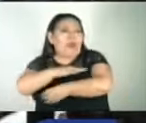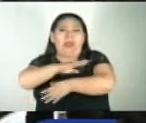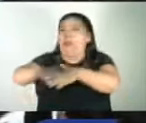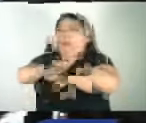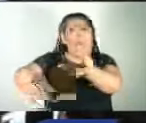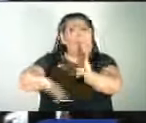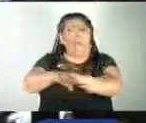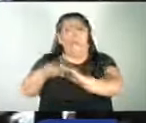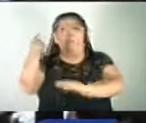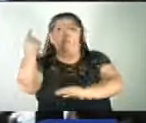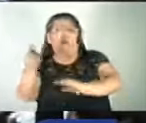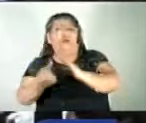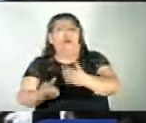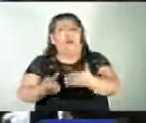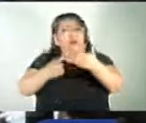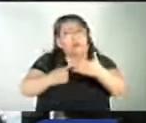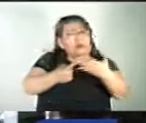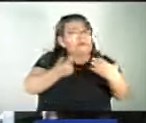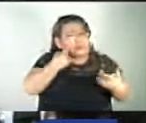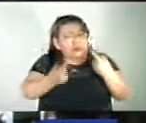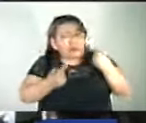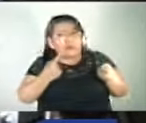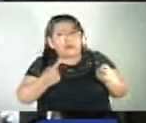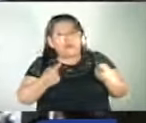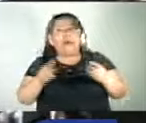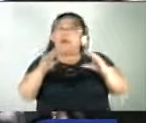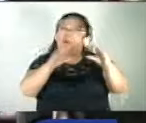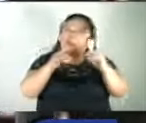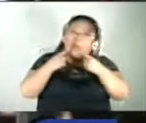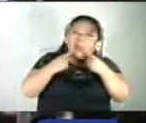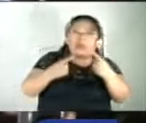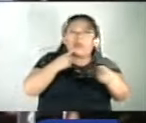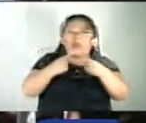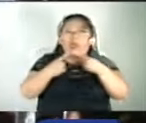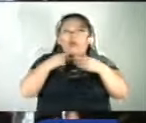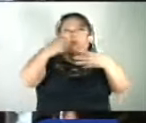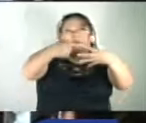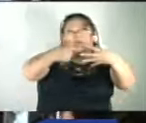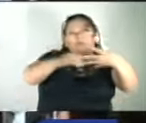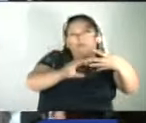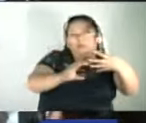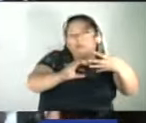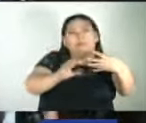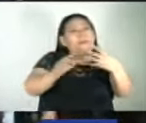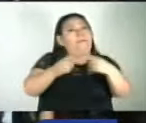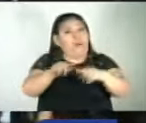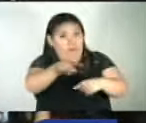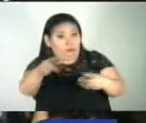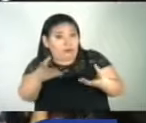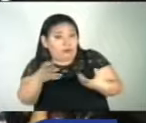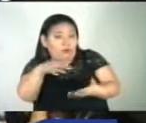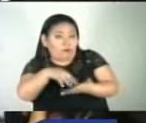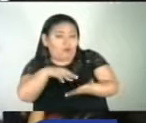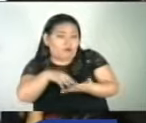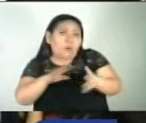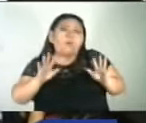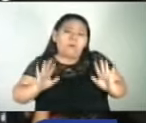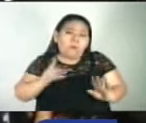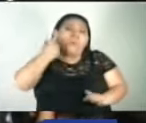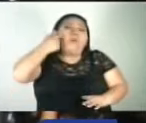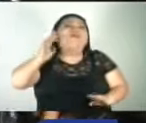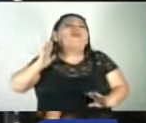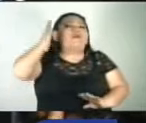los voceros que tiene la oposición, hablando sobre reformas a la Constitución. Pero si el pueblo salvadoreño quiere, lo vamos a evaluar en